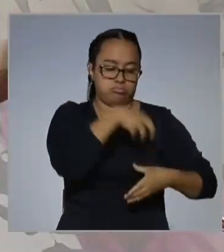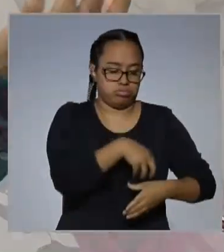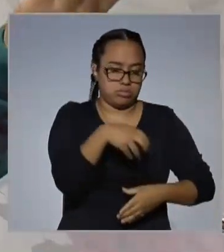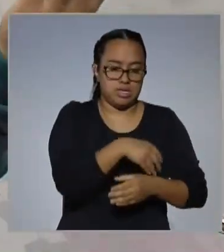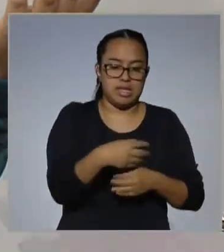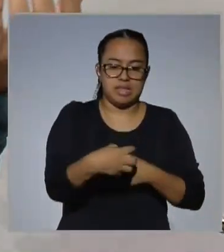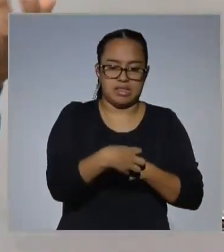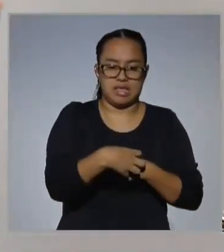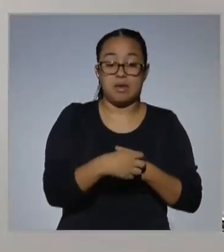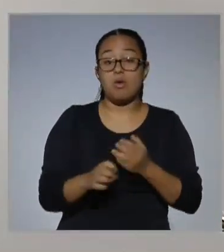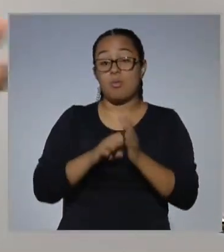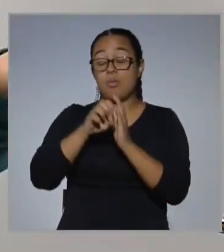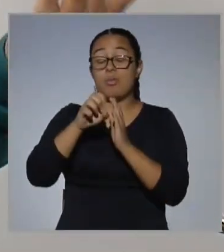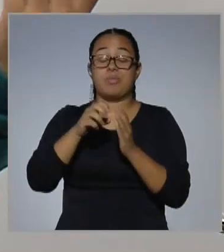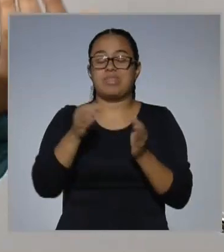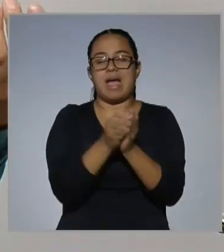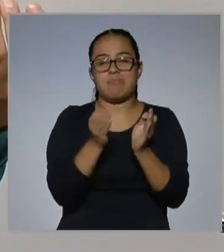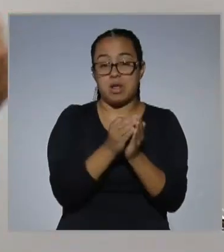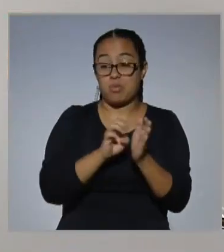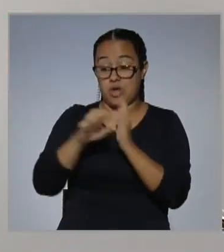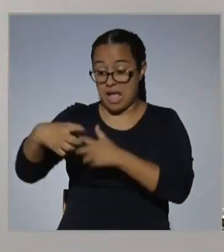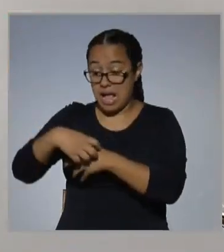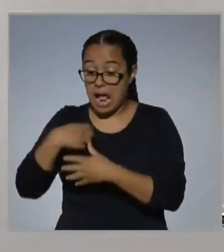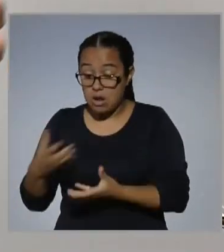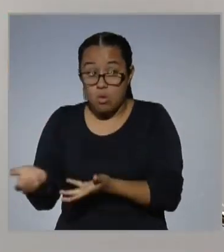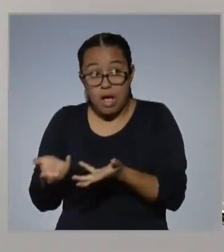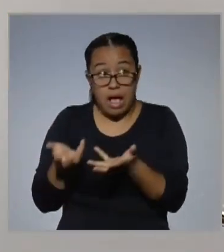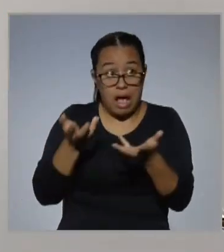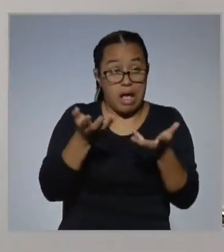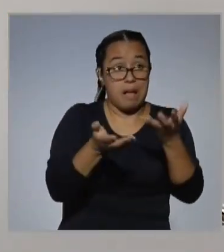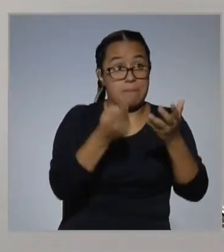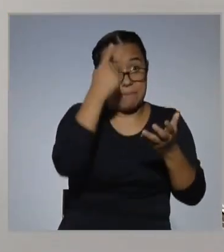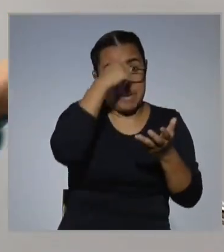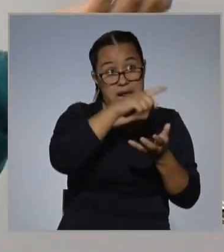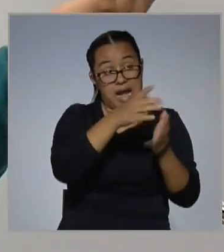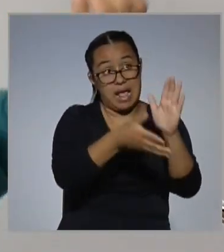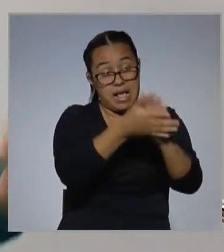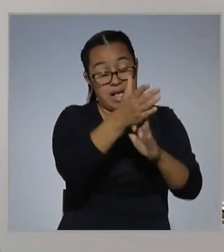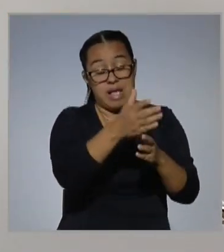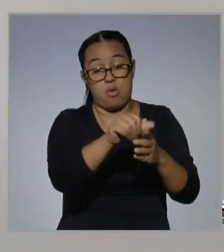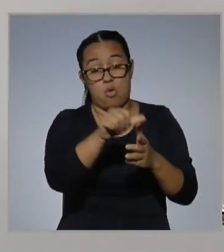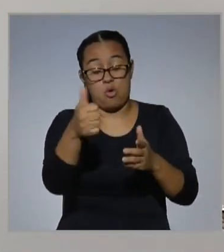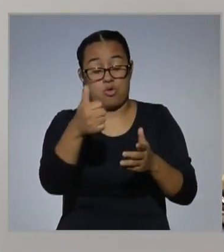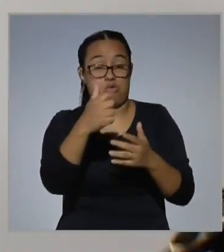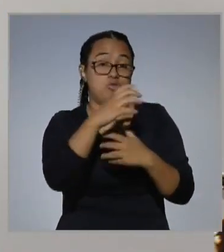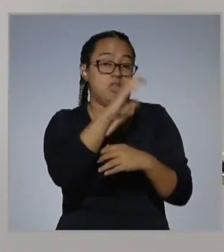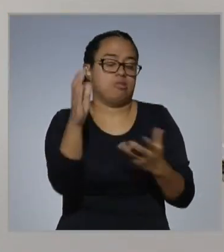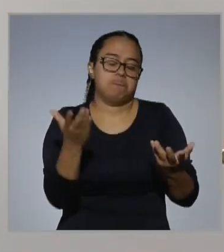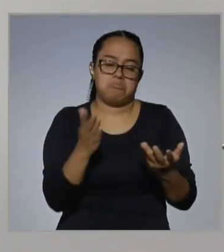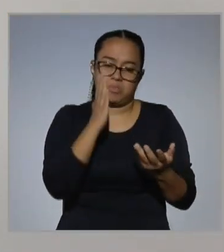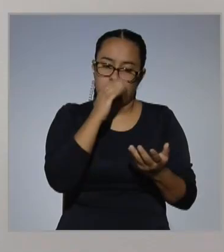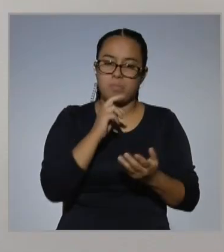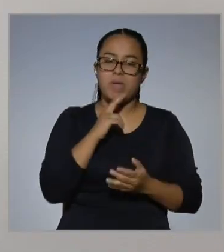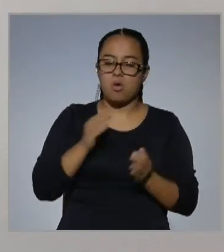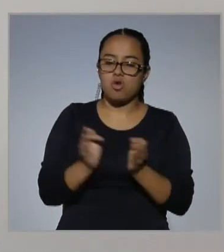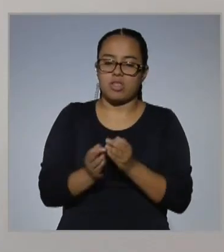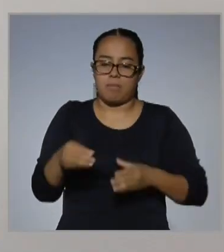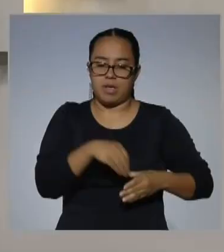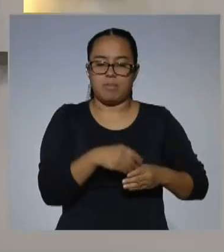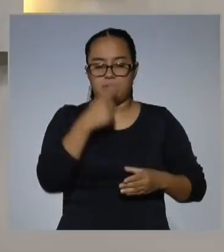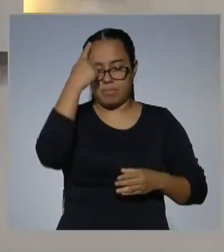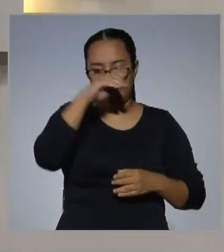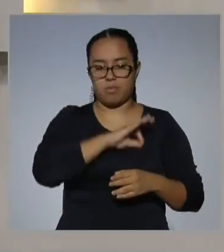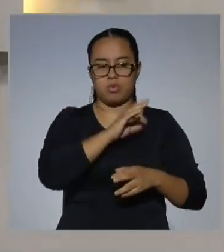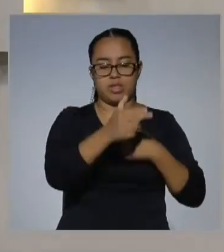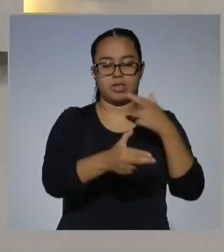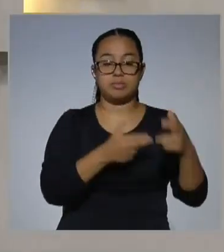llevarse un caldo en el viaje es muy complicado, entonces mejor sus tamalitos para que puedan como ir y de no regreso. sé si